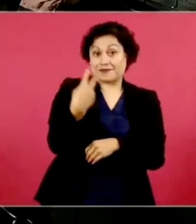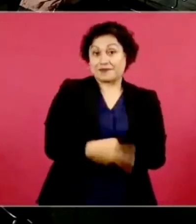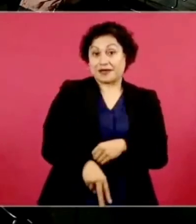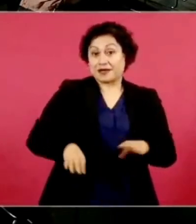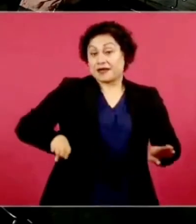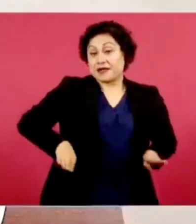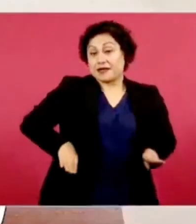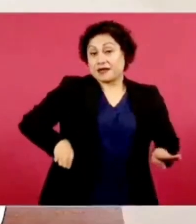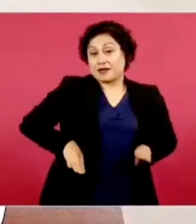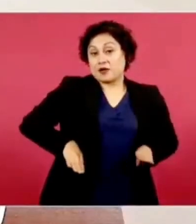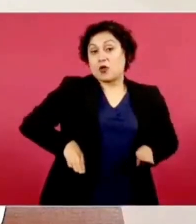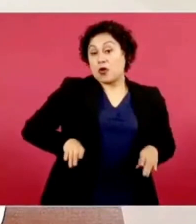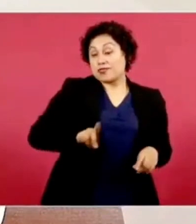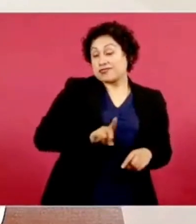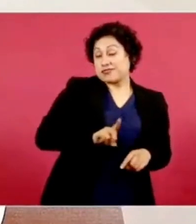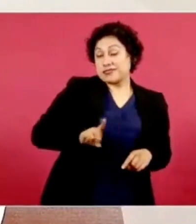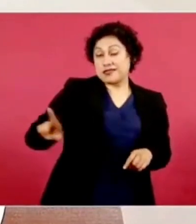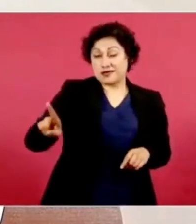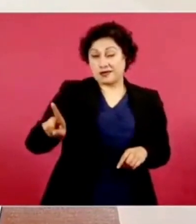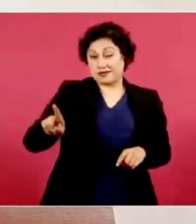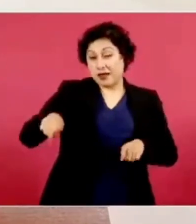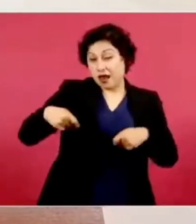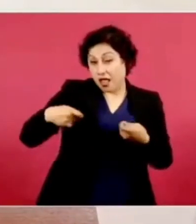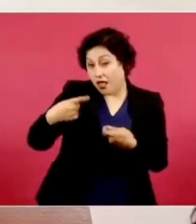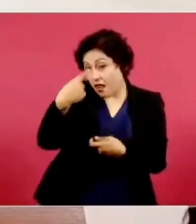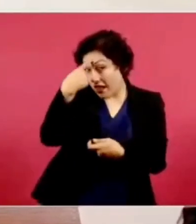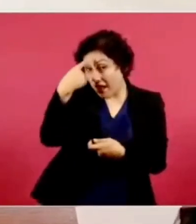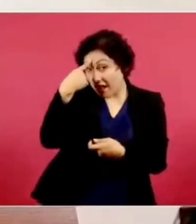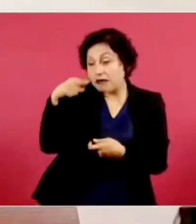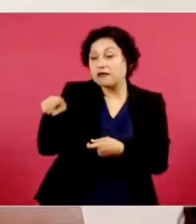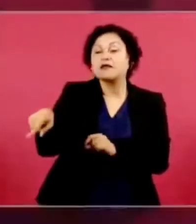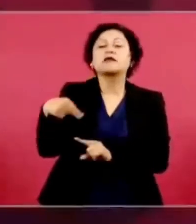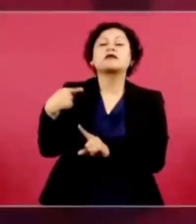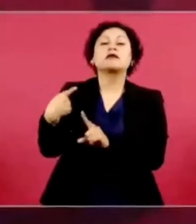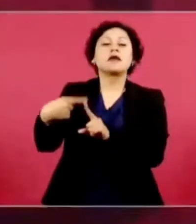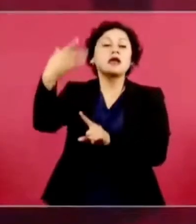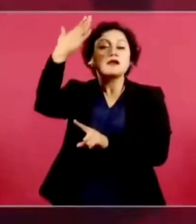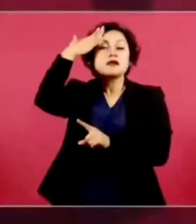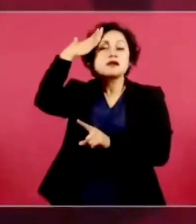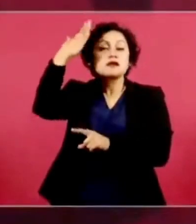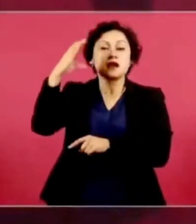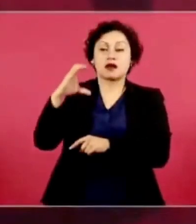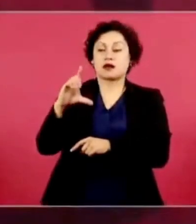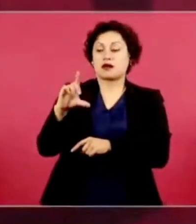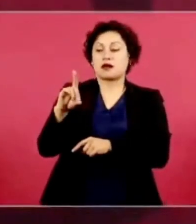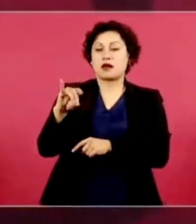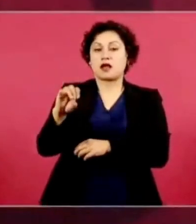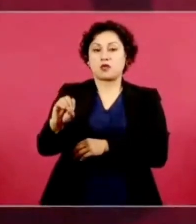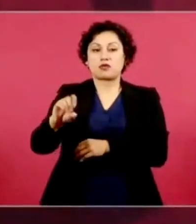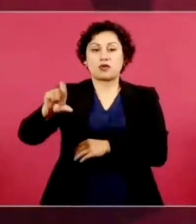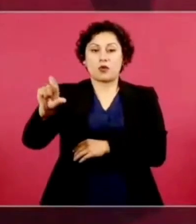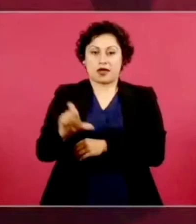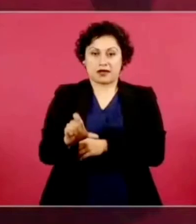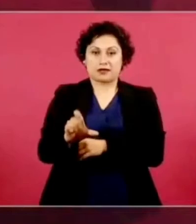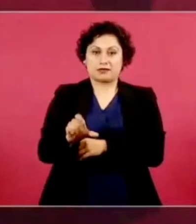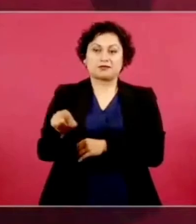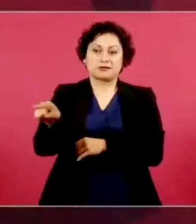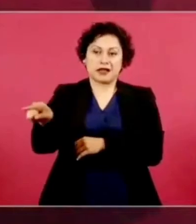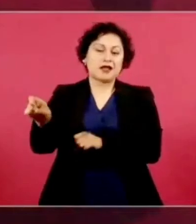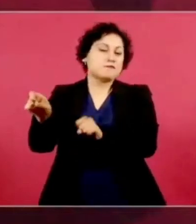Claudio X González, que es también el que arma todas estas campañas de desprestigio con el New York